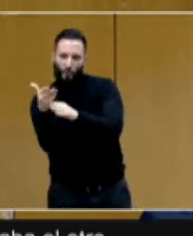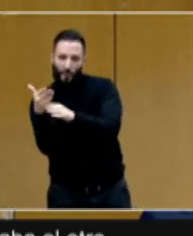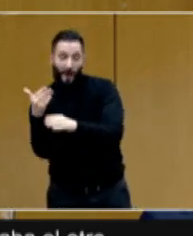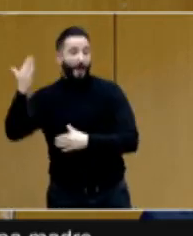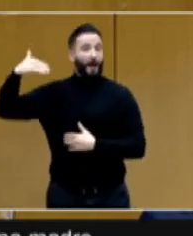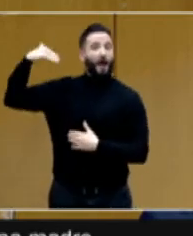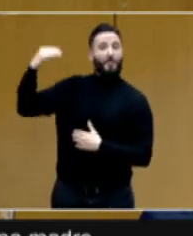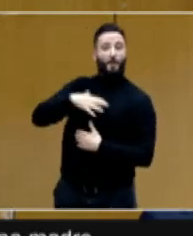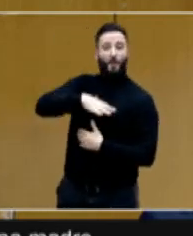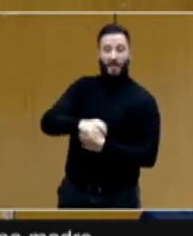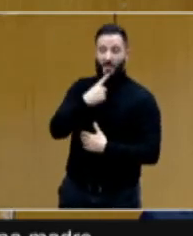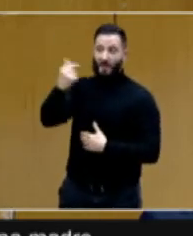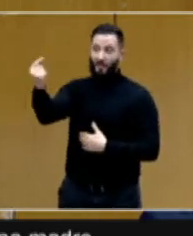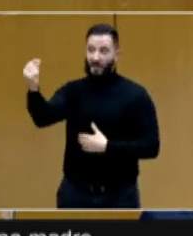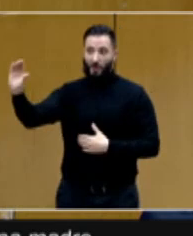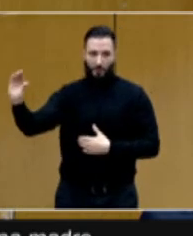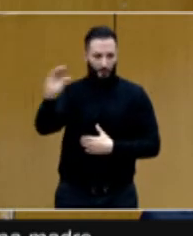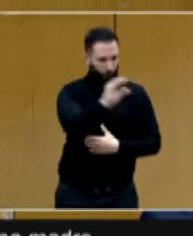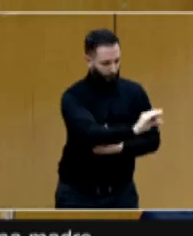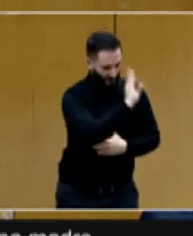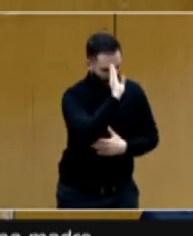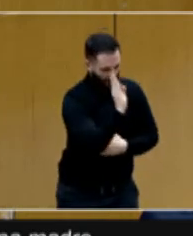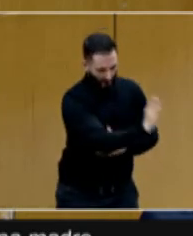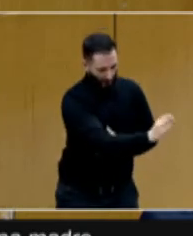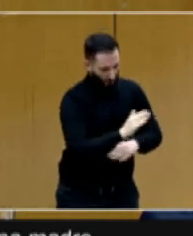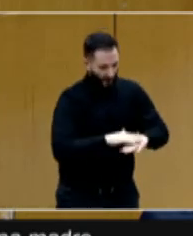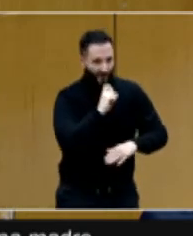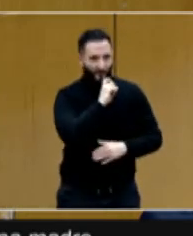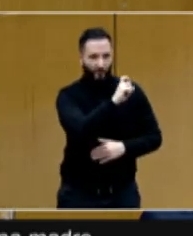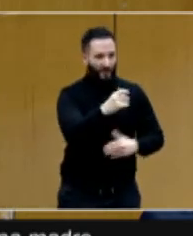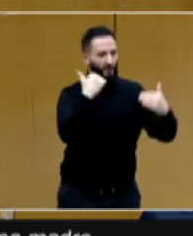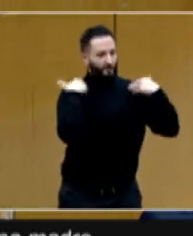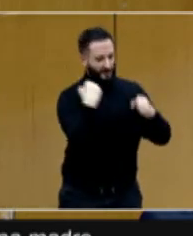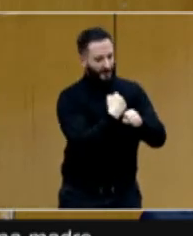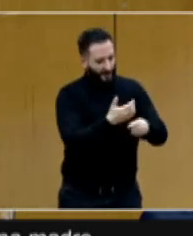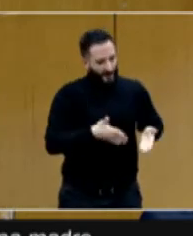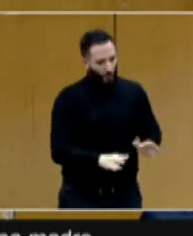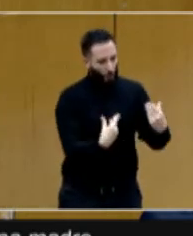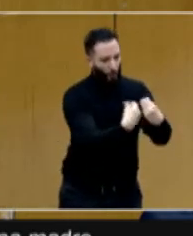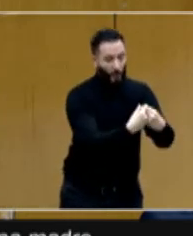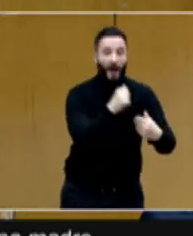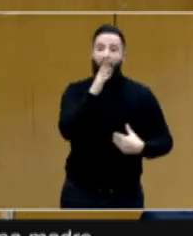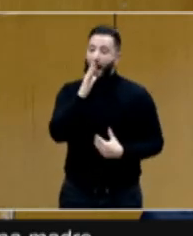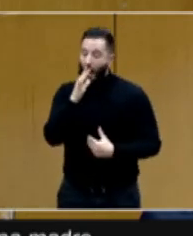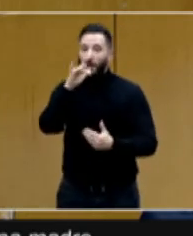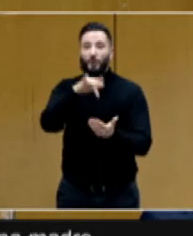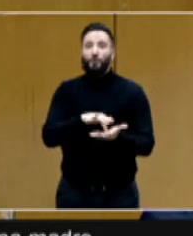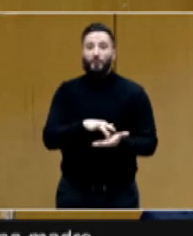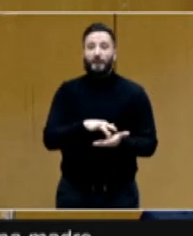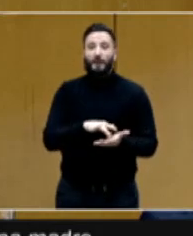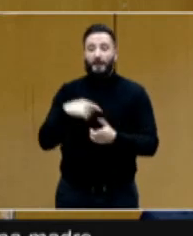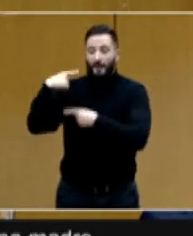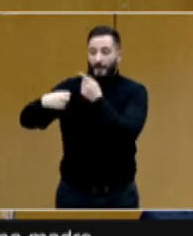ese dinero fuera directamente a la fundación que se estaba ocupando ahora al haber sustituido por vía testamento Al haber